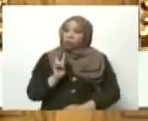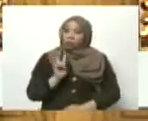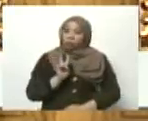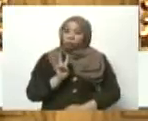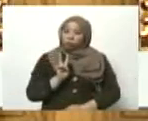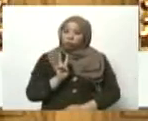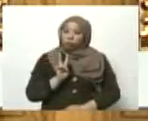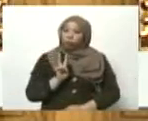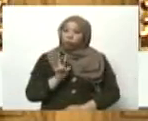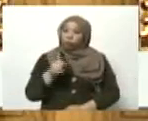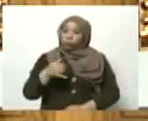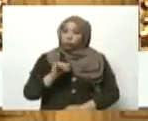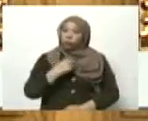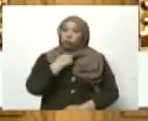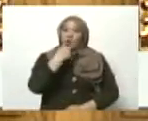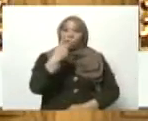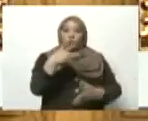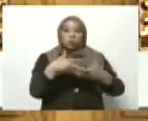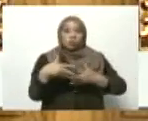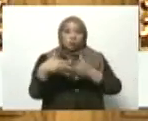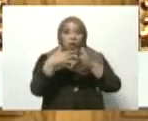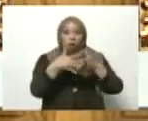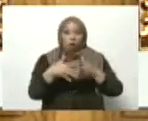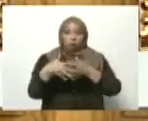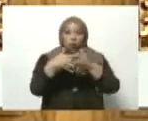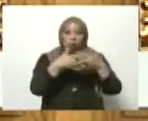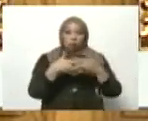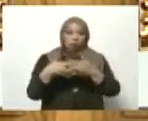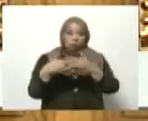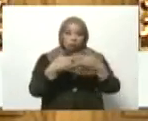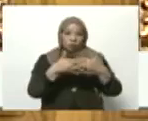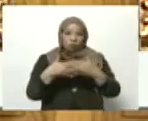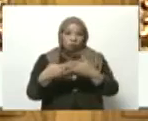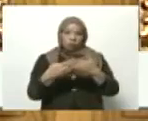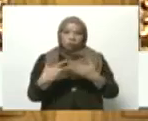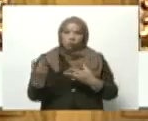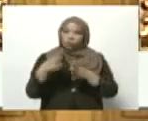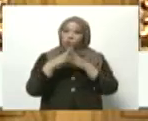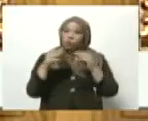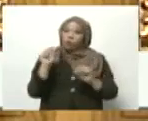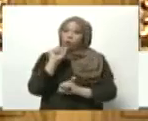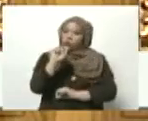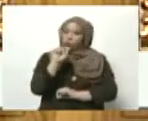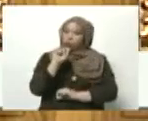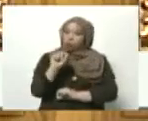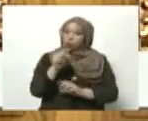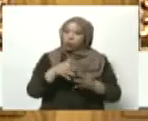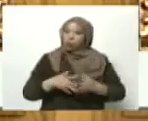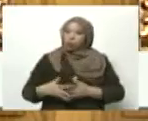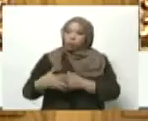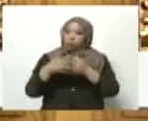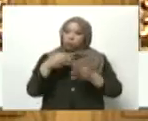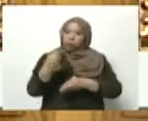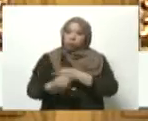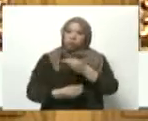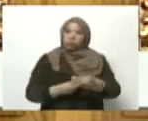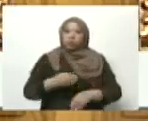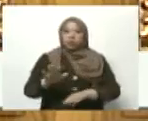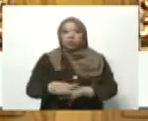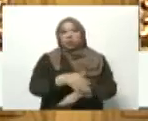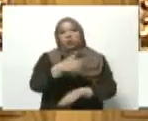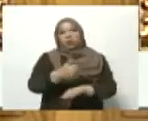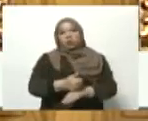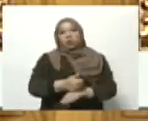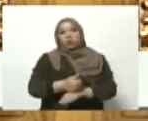voces norteamericanas de Estados Unidos que ven todo desde el punto de vista de Estados Unidos y que precisamente por